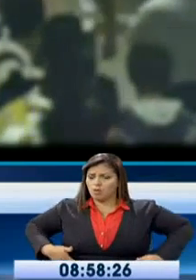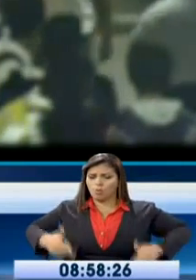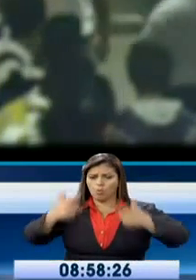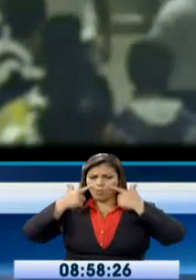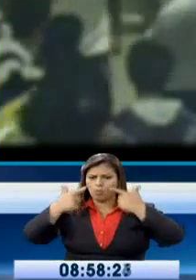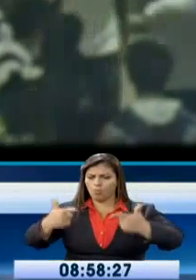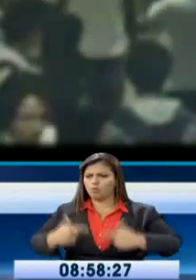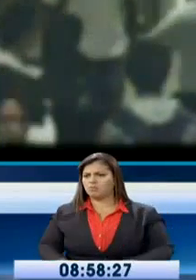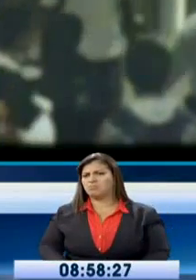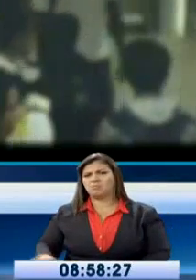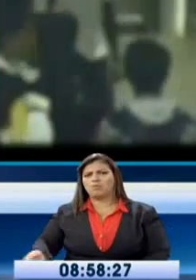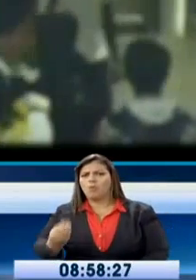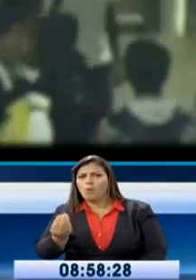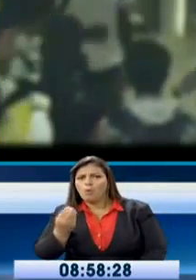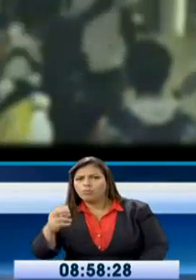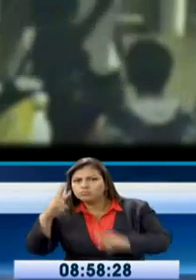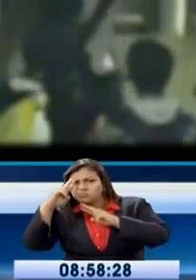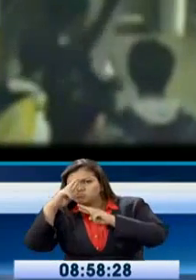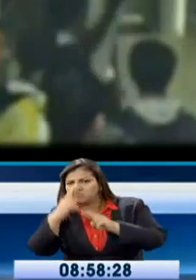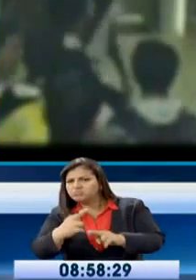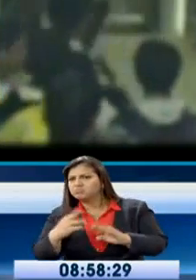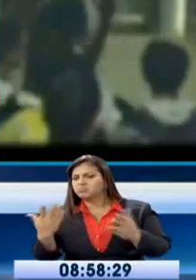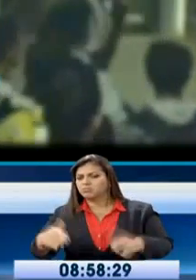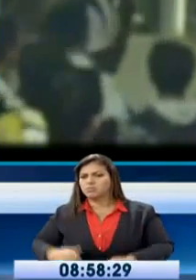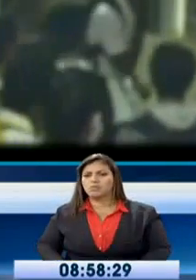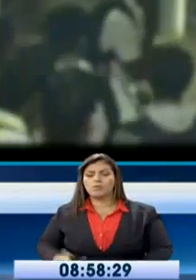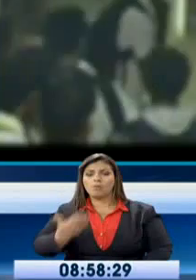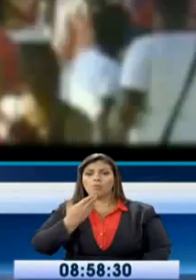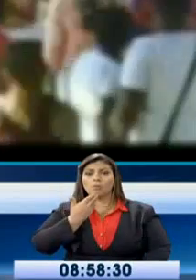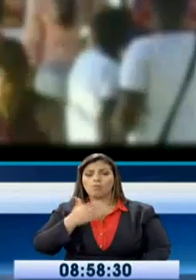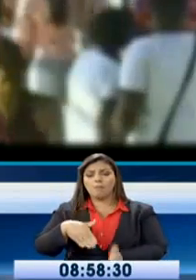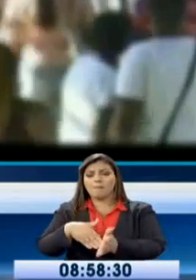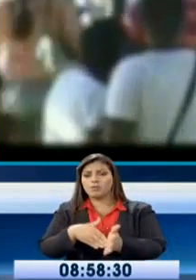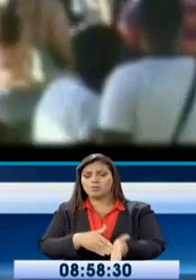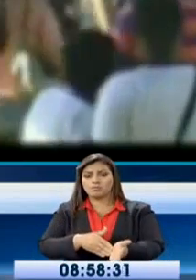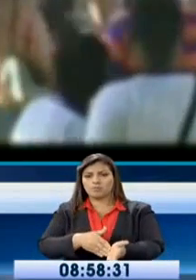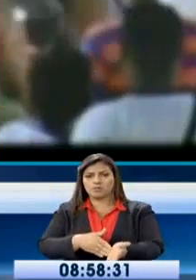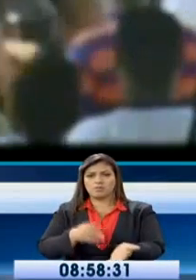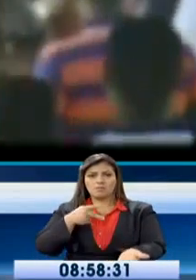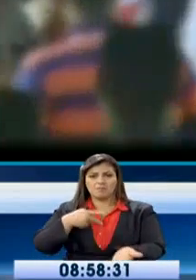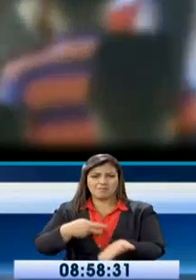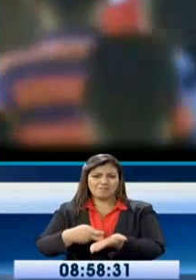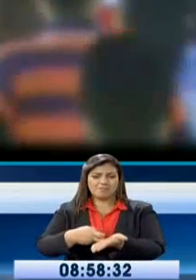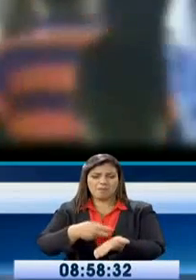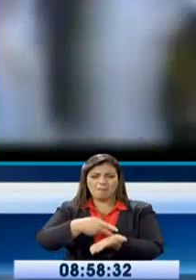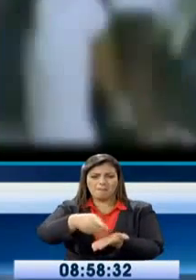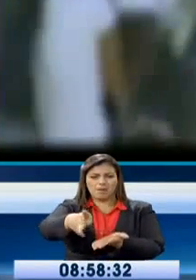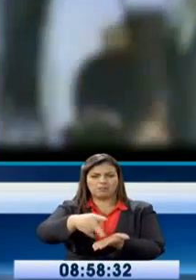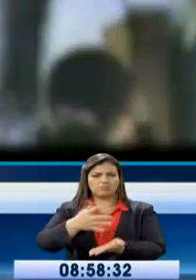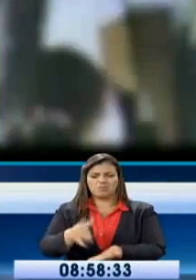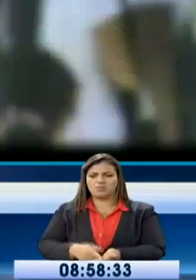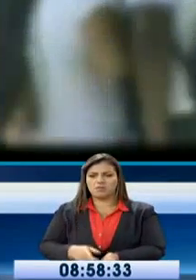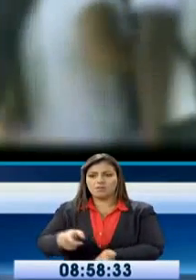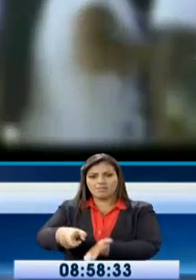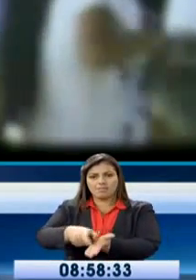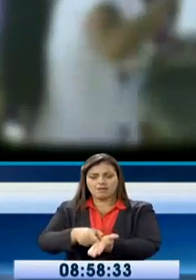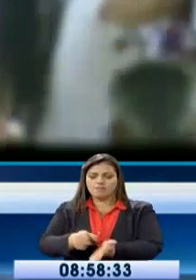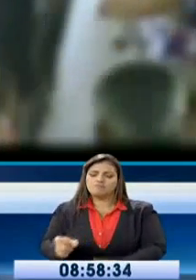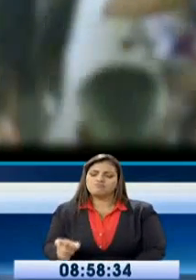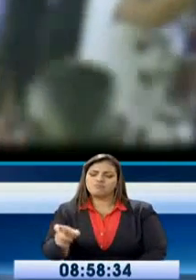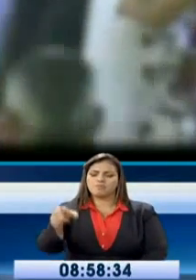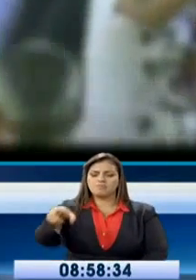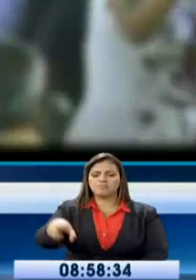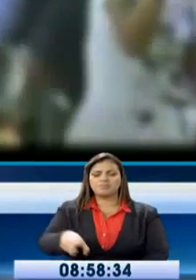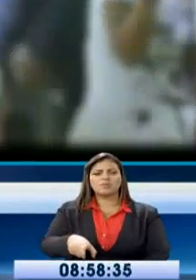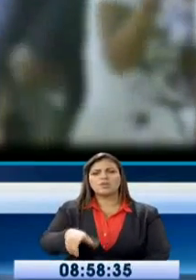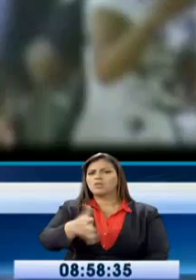se... O sea, no marcan la tarjeta, sino que se suben y ahí ya tienen problemas. Y los que saben estar discutiendo ahí. Pero no he visto peleas, pero sí